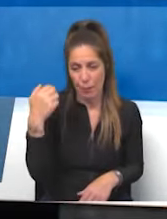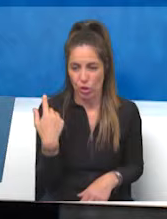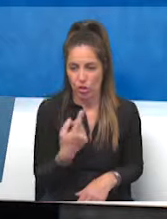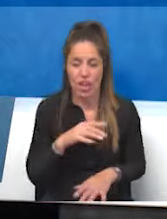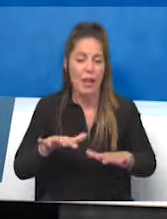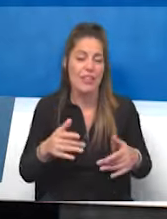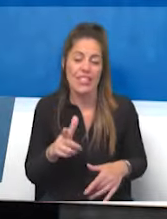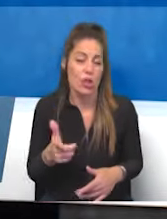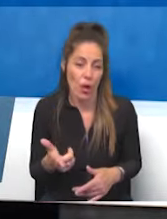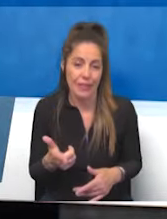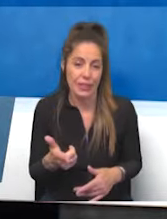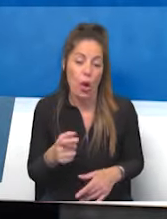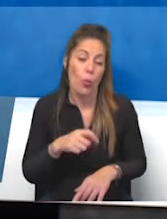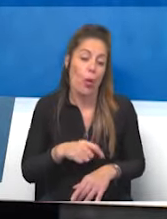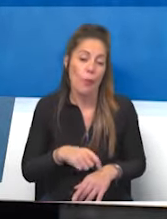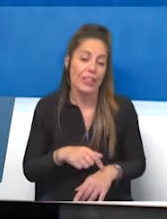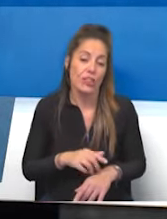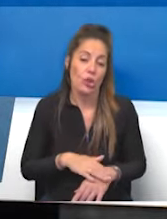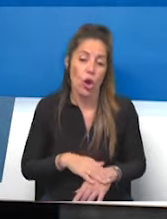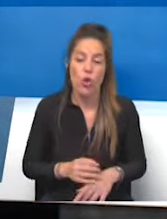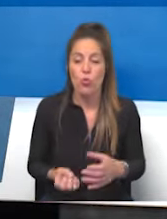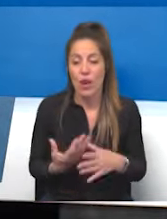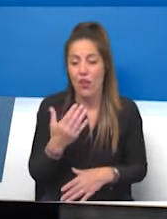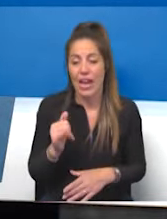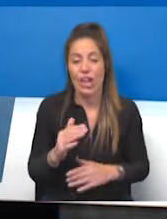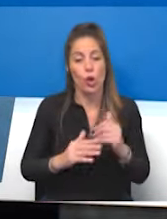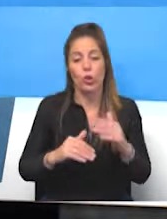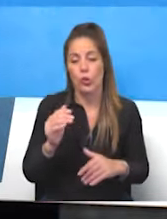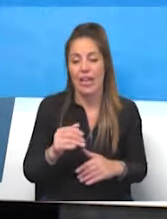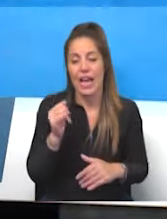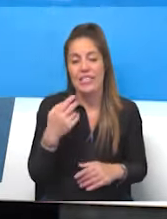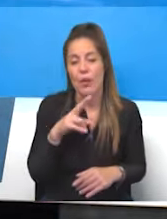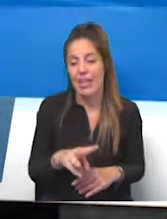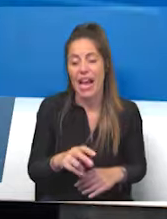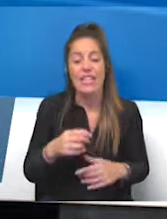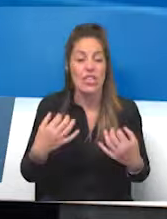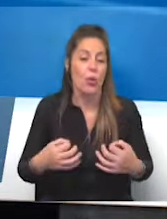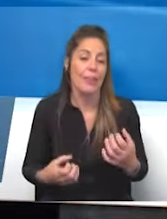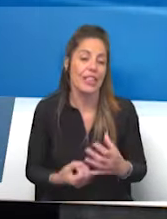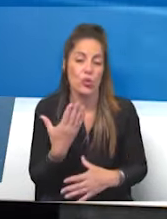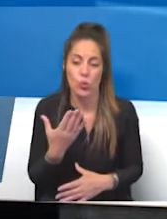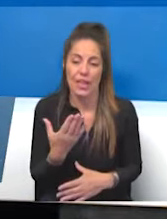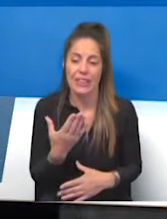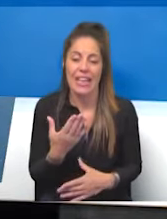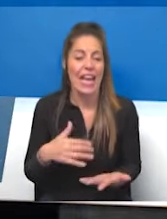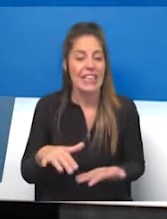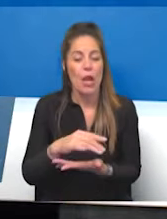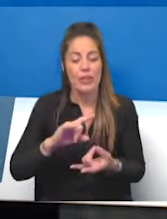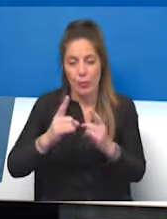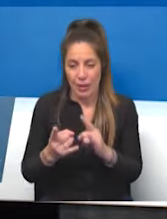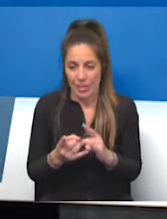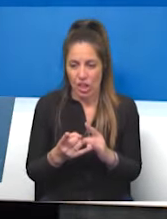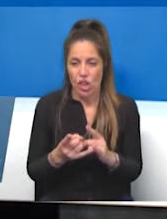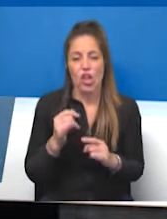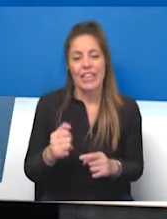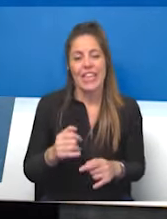pasa si no hay bueno Viene un tiempo nuevo y hay que construirlas y ahí se verá Y seguramente surjan en el ámbito parlamentario y lo